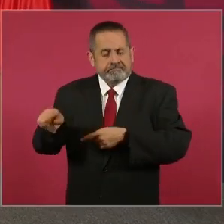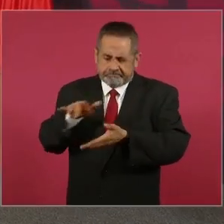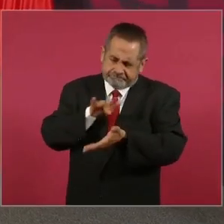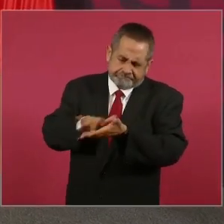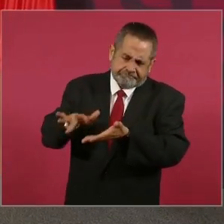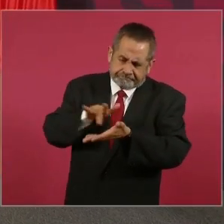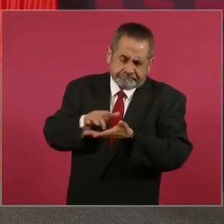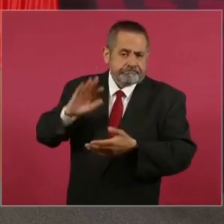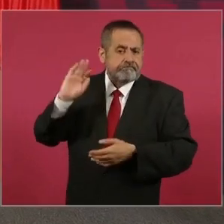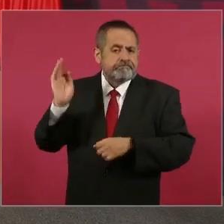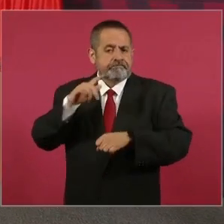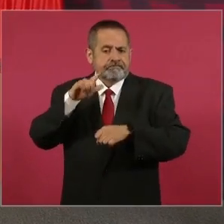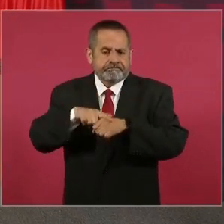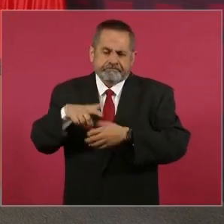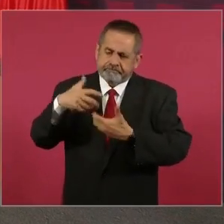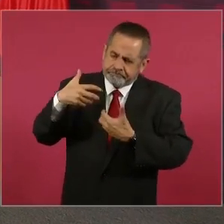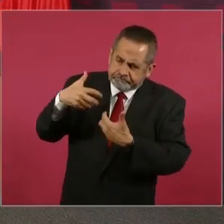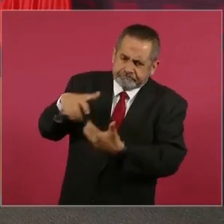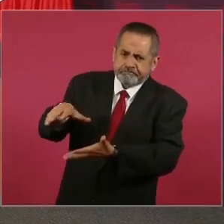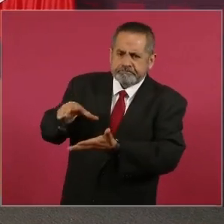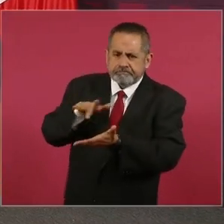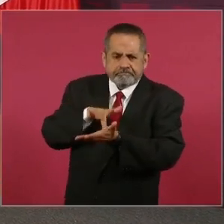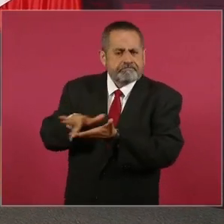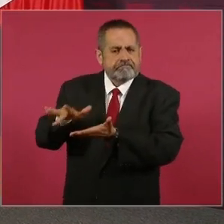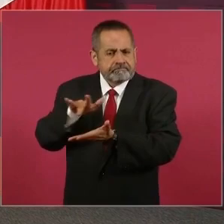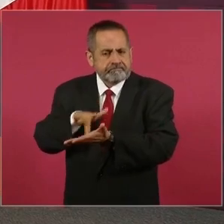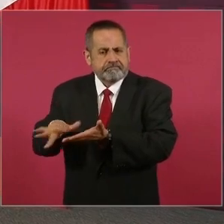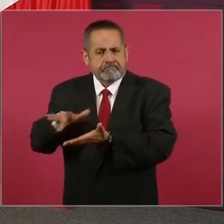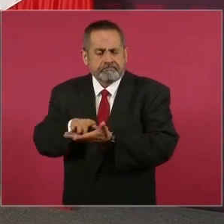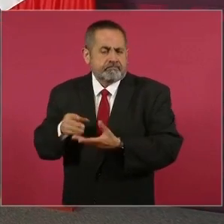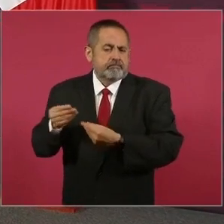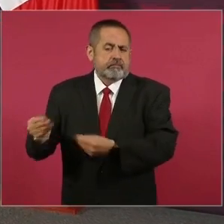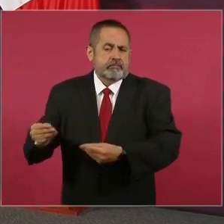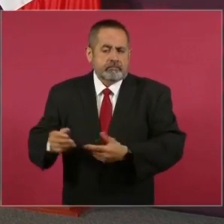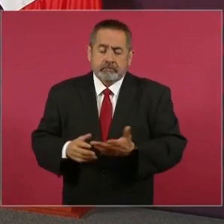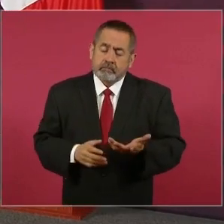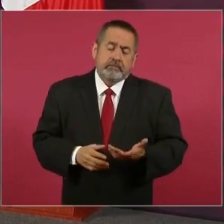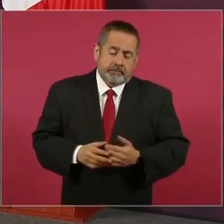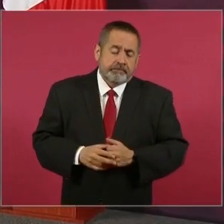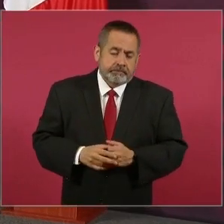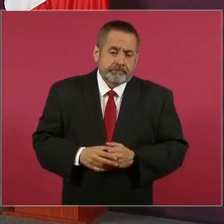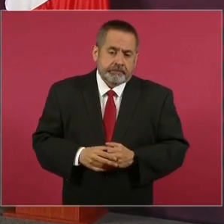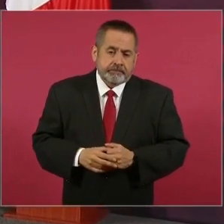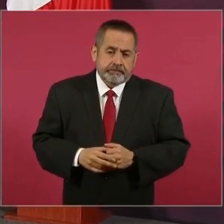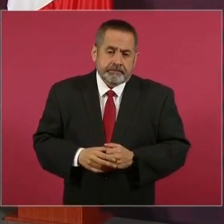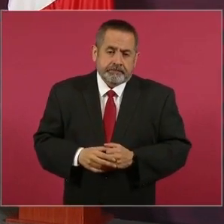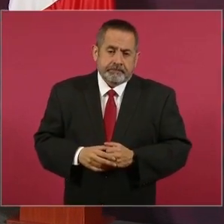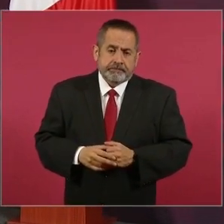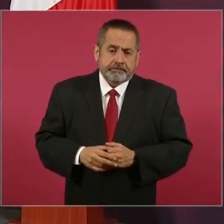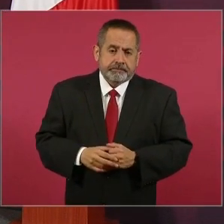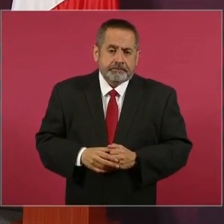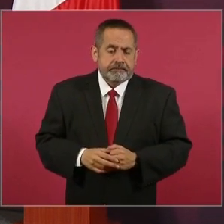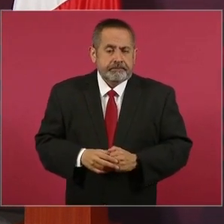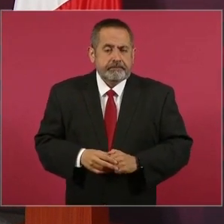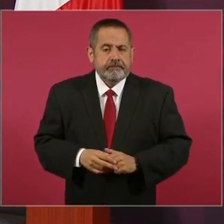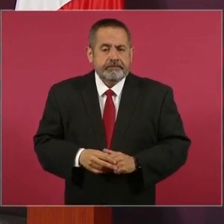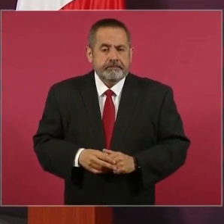recibido de la federación porque les corresponde